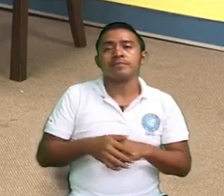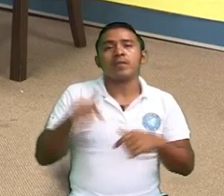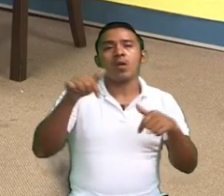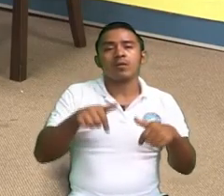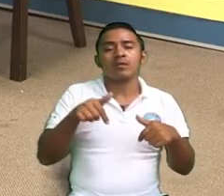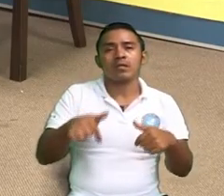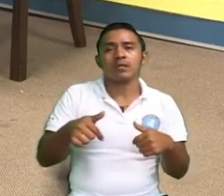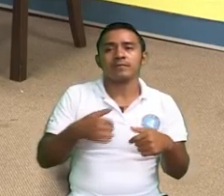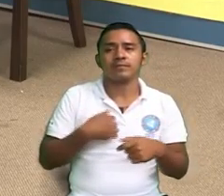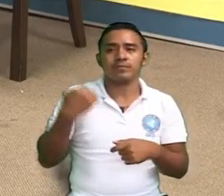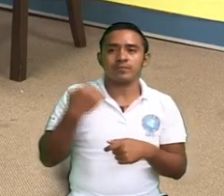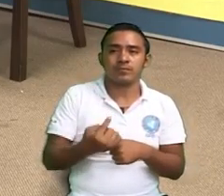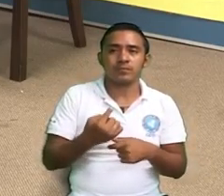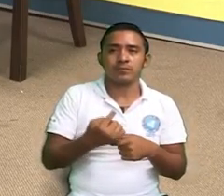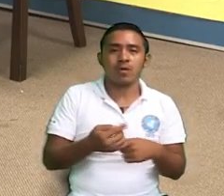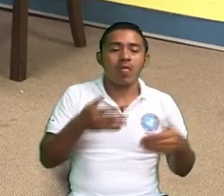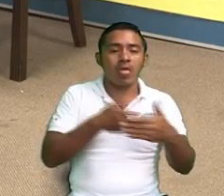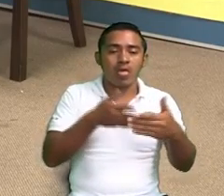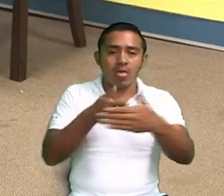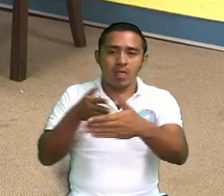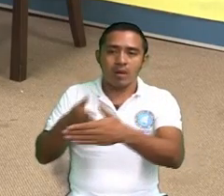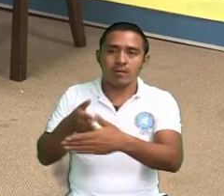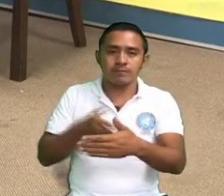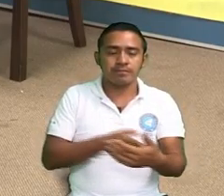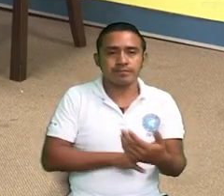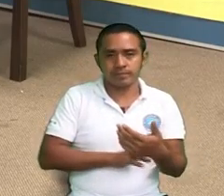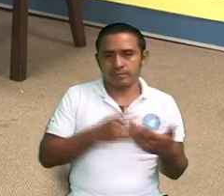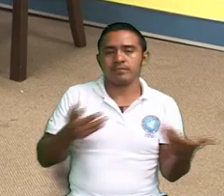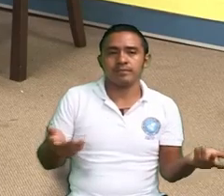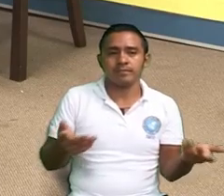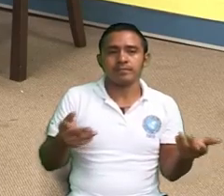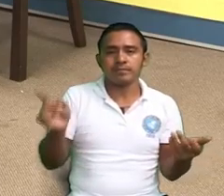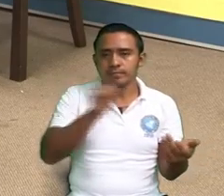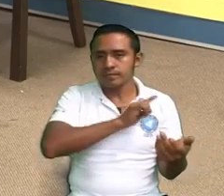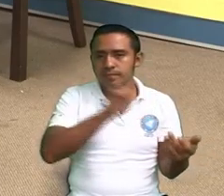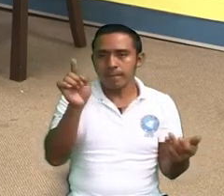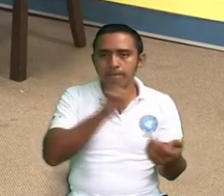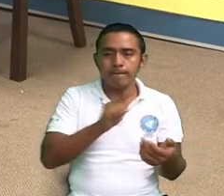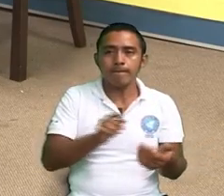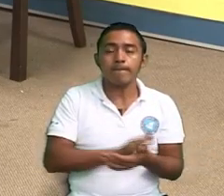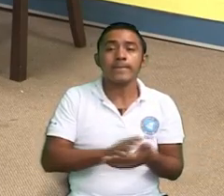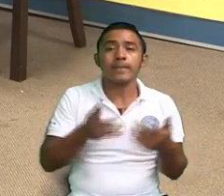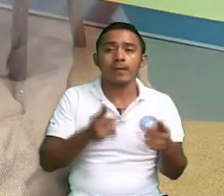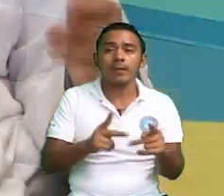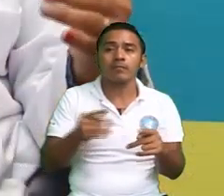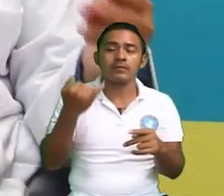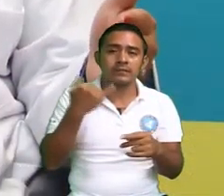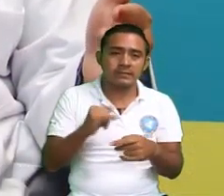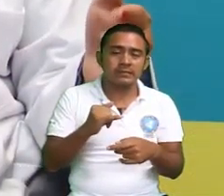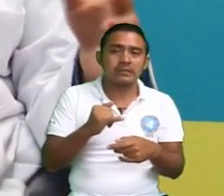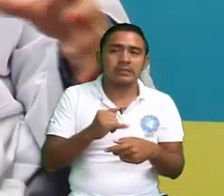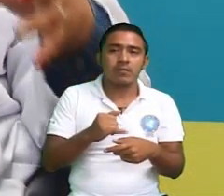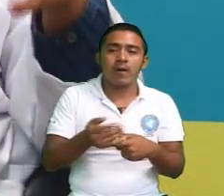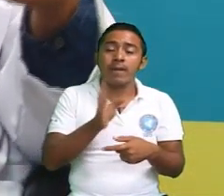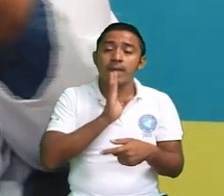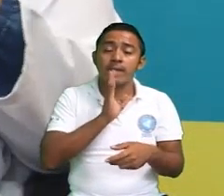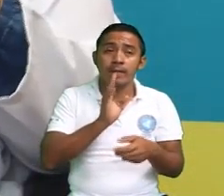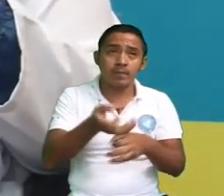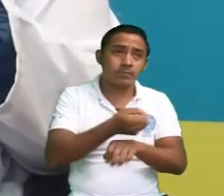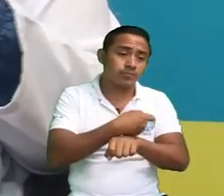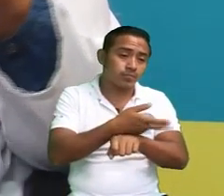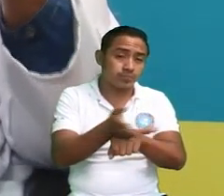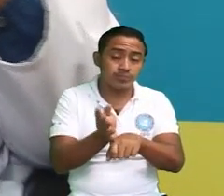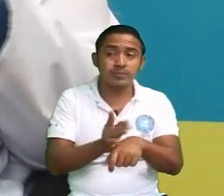a venir a poner solo trabas y trabas, sí, y sí, trabas, sí. Para que ellos no ven. Pero sí, lo mínimo es darle consejería. El